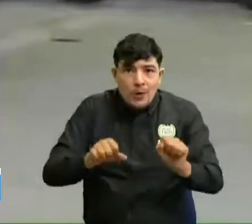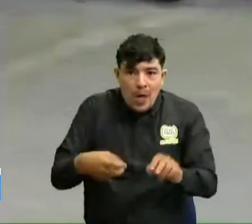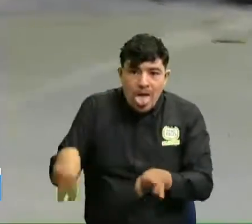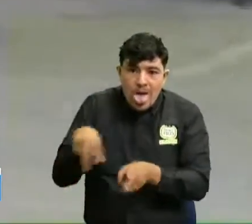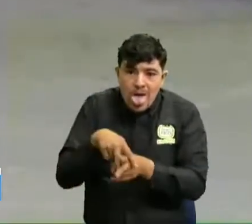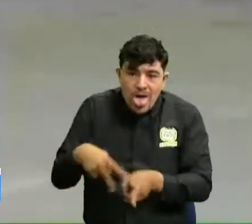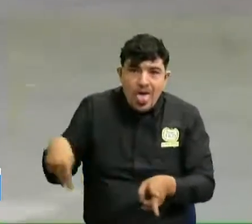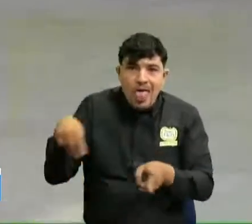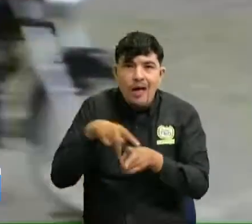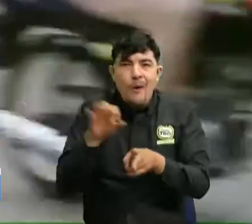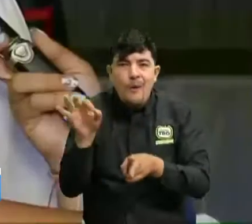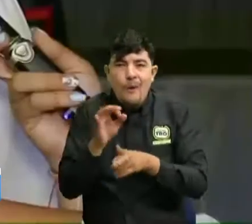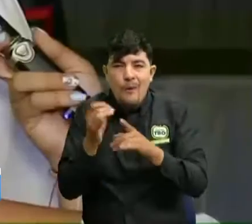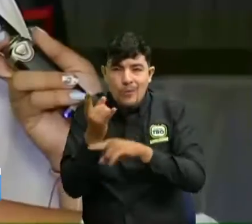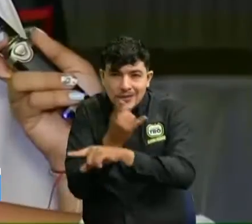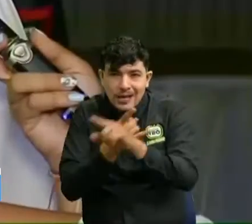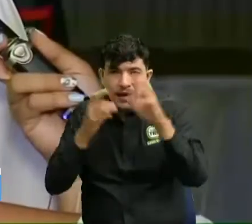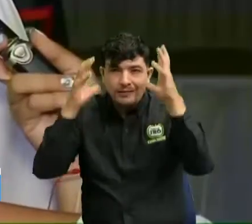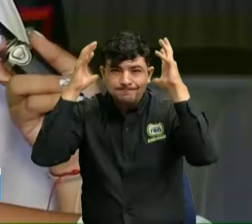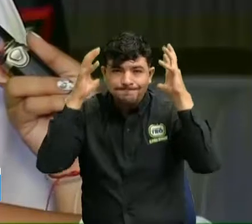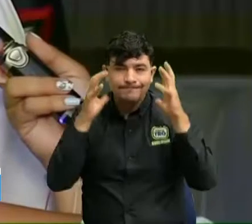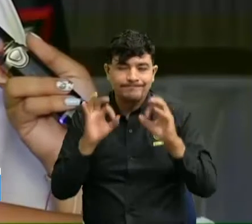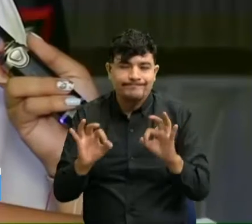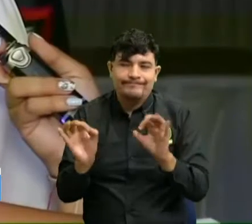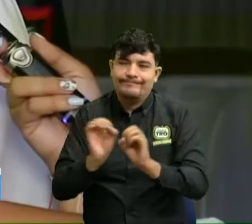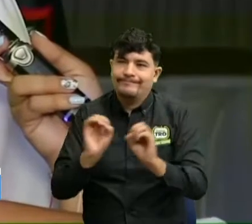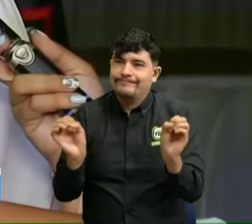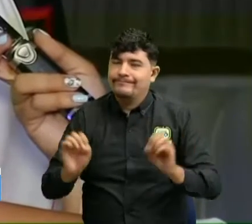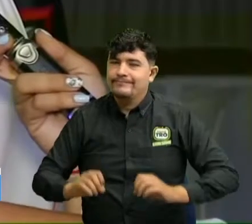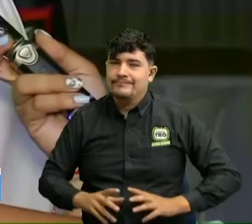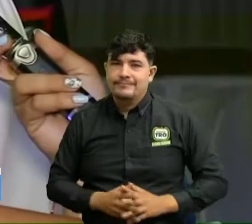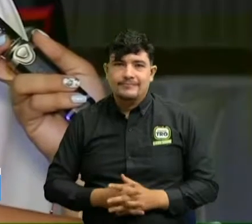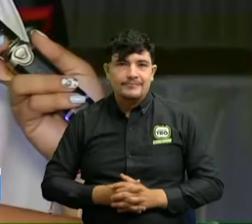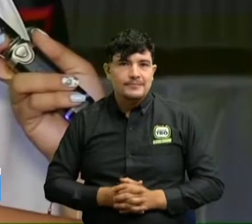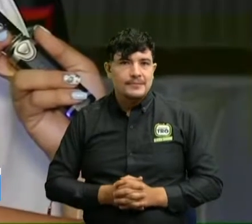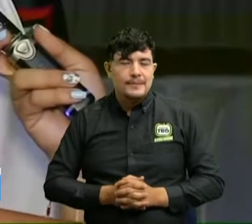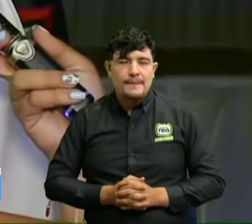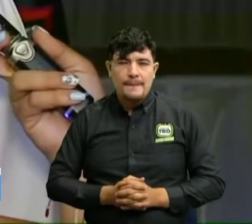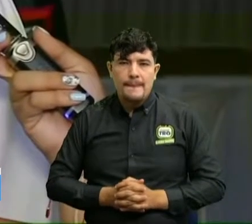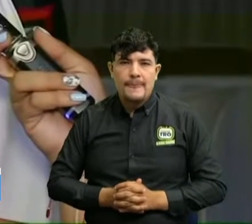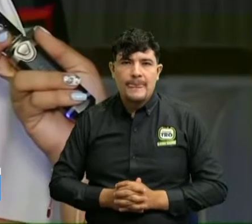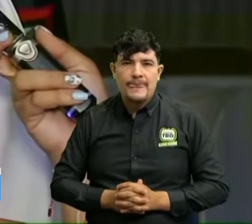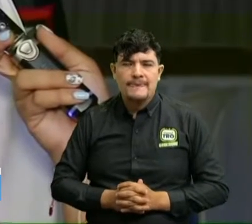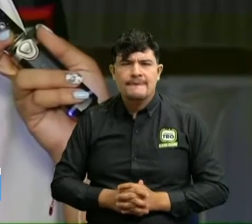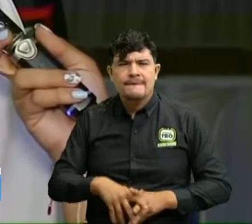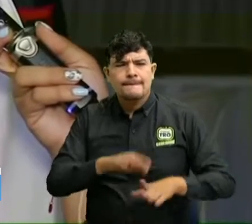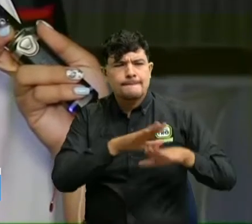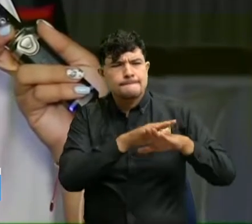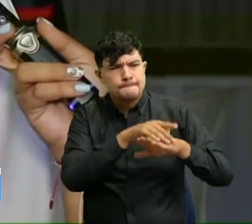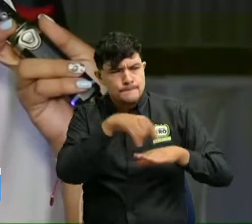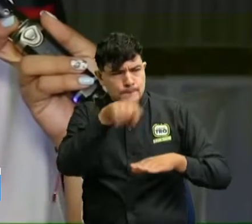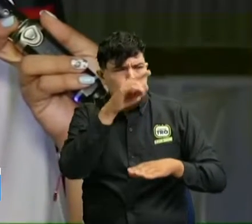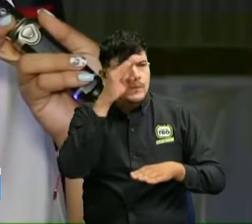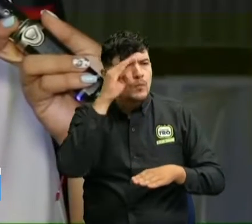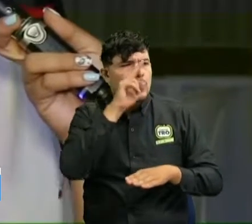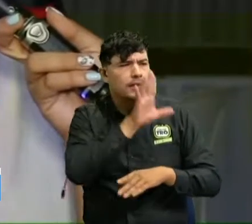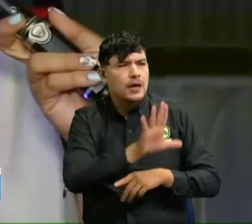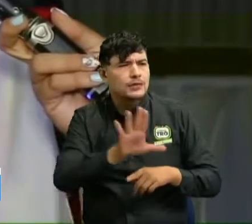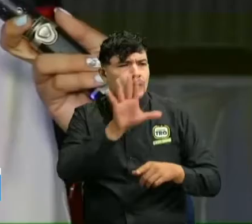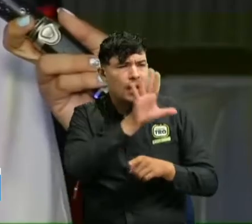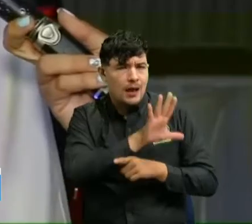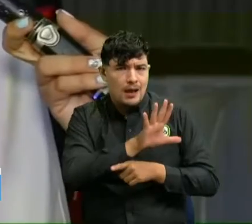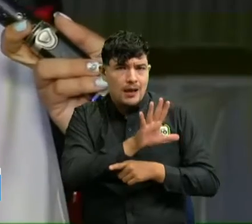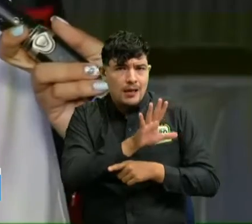el uso debido del casco. Reiterándole también a la Policía Nacional que no solamente el